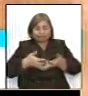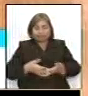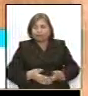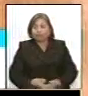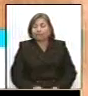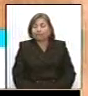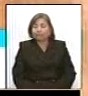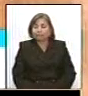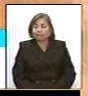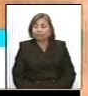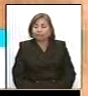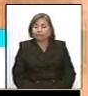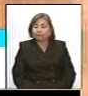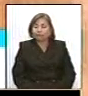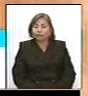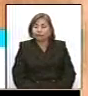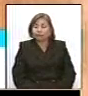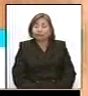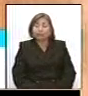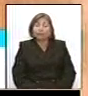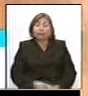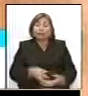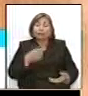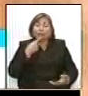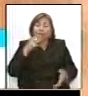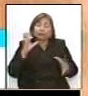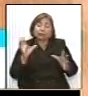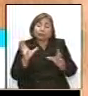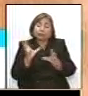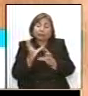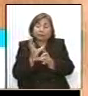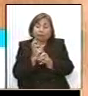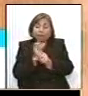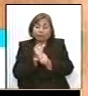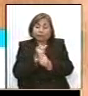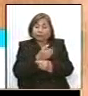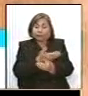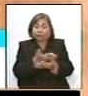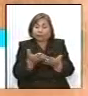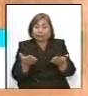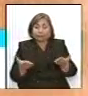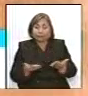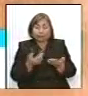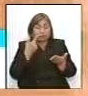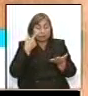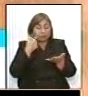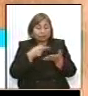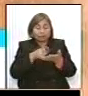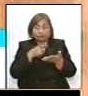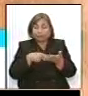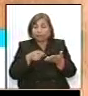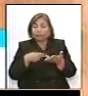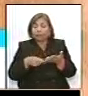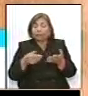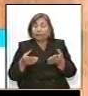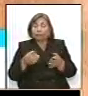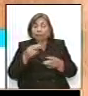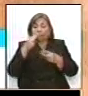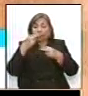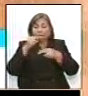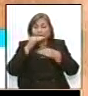informe de representación. Eso es, en resumen, señora Presidenta, señores congresistas, las observaciones que el programa